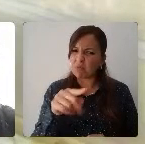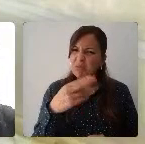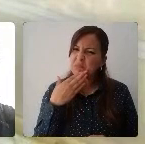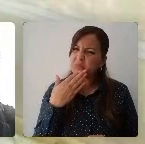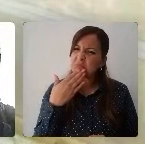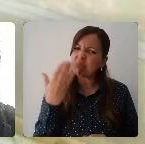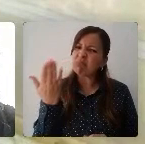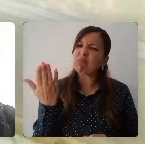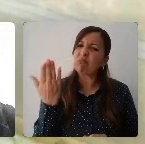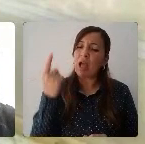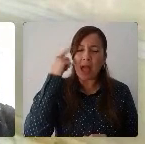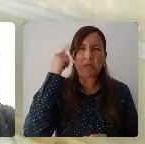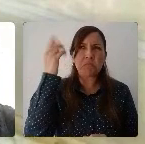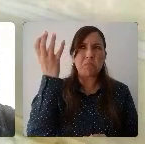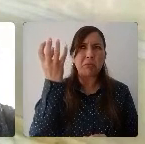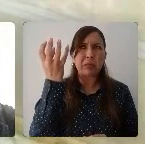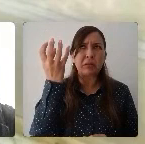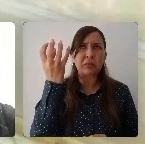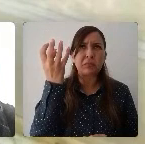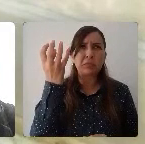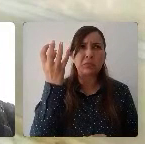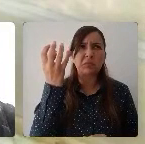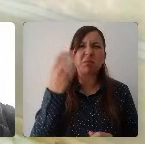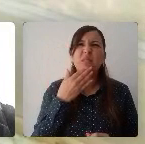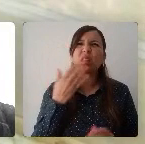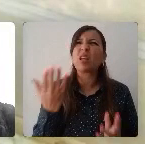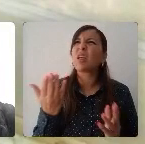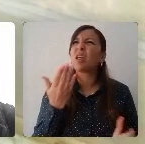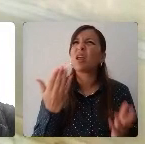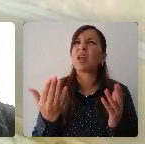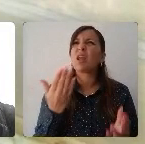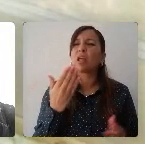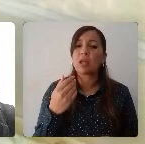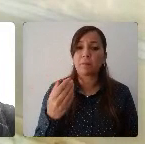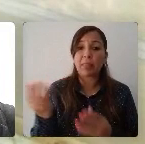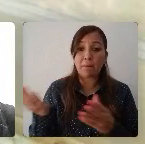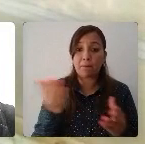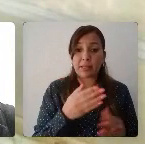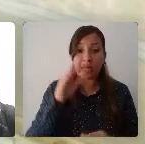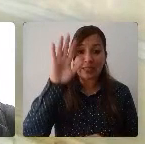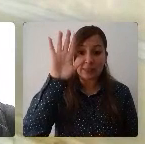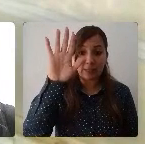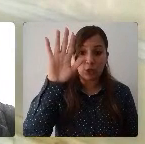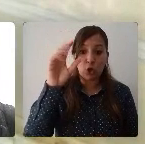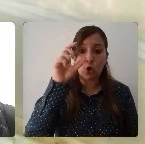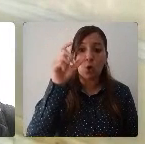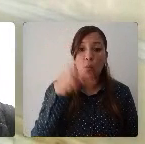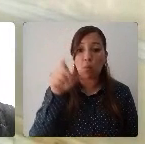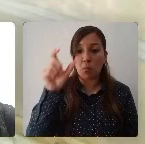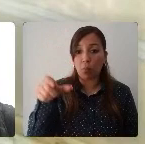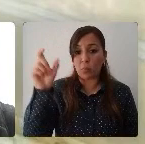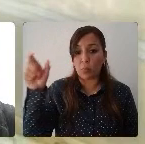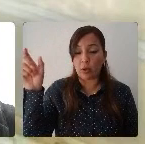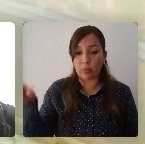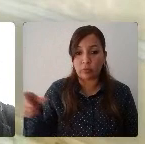un producto, una experiencia que congrega 5 comunidades, ¿no? Paru Paru, Sacaca, Chaguaytira y Pampayacta y